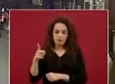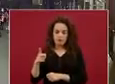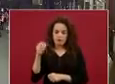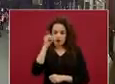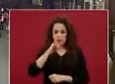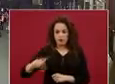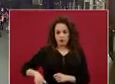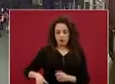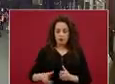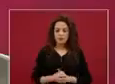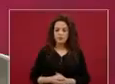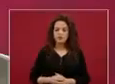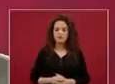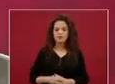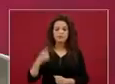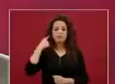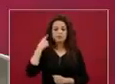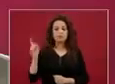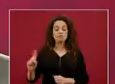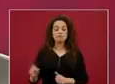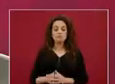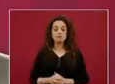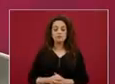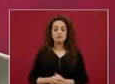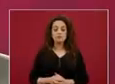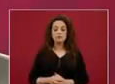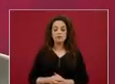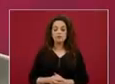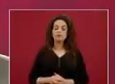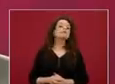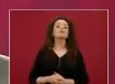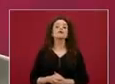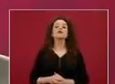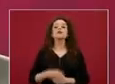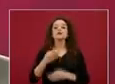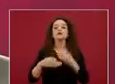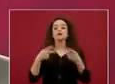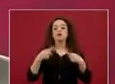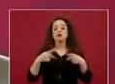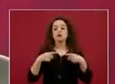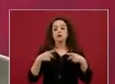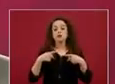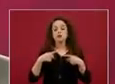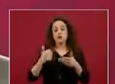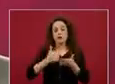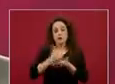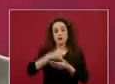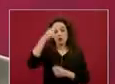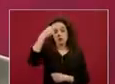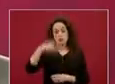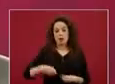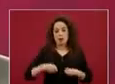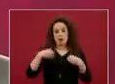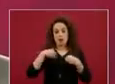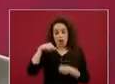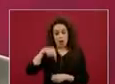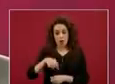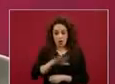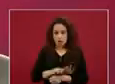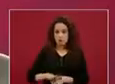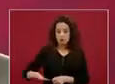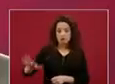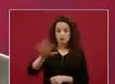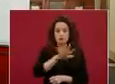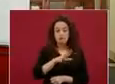Pues invitamos desde luego a toda la ciudadanía de la Ciudad de México, todos los que residimos en este hermoso valle,